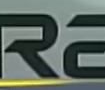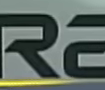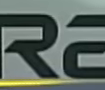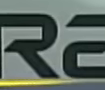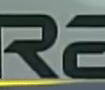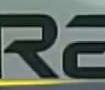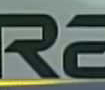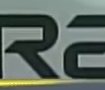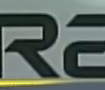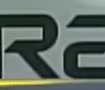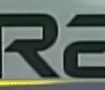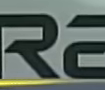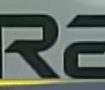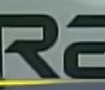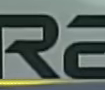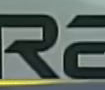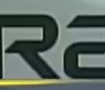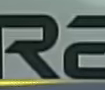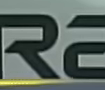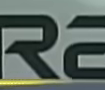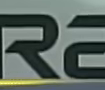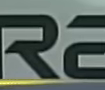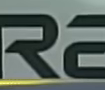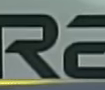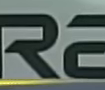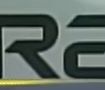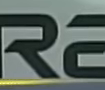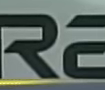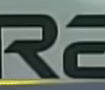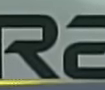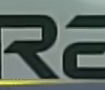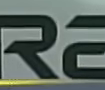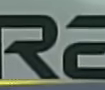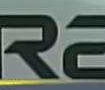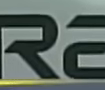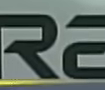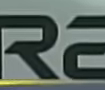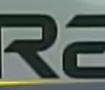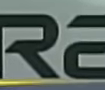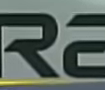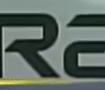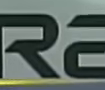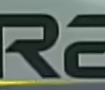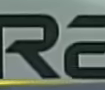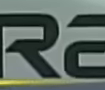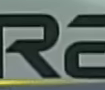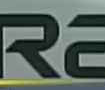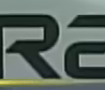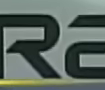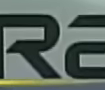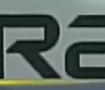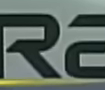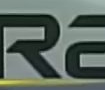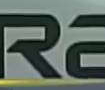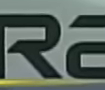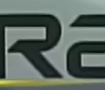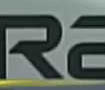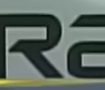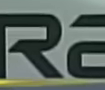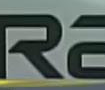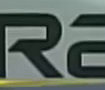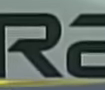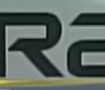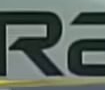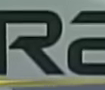todos los venezolanos y bueno, a participar en esta fiesta electoral que hoy, por